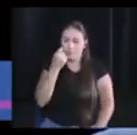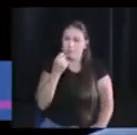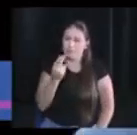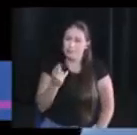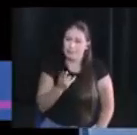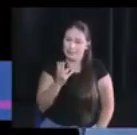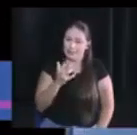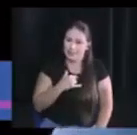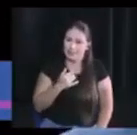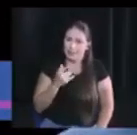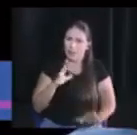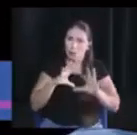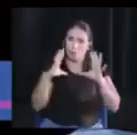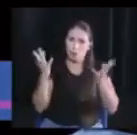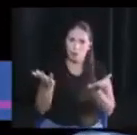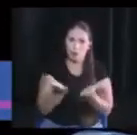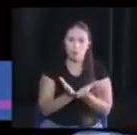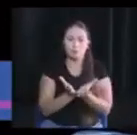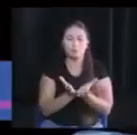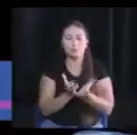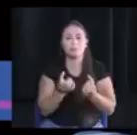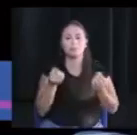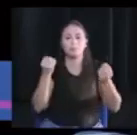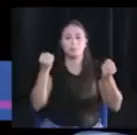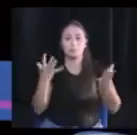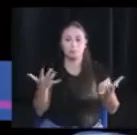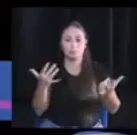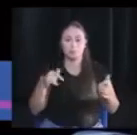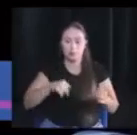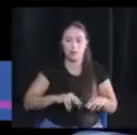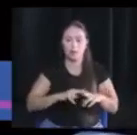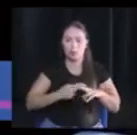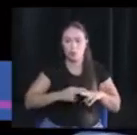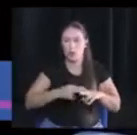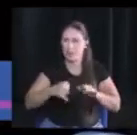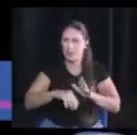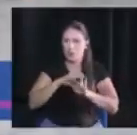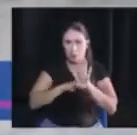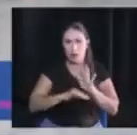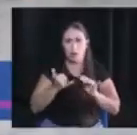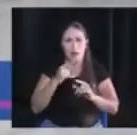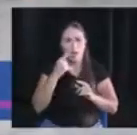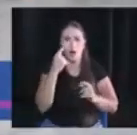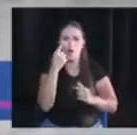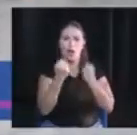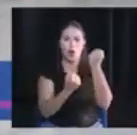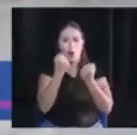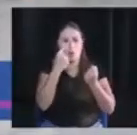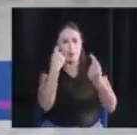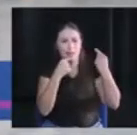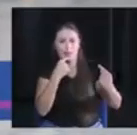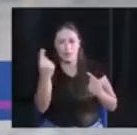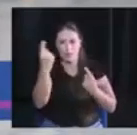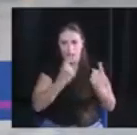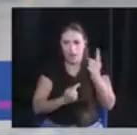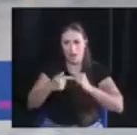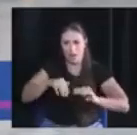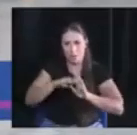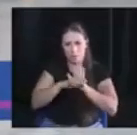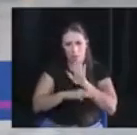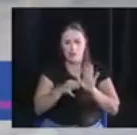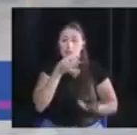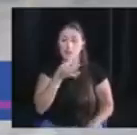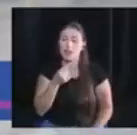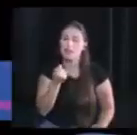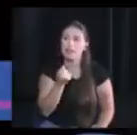a saber, mundial, ¿no? Ya, porque acá mencionamos bastantes veces, bueno, han venido montones de economistas incluso a decir que es el único, prácticamente